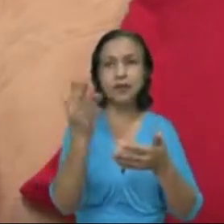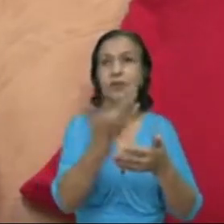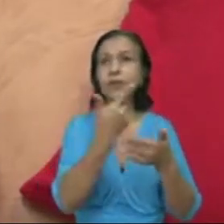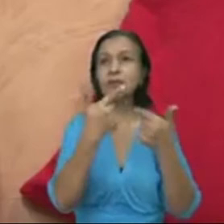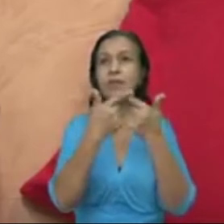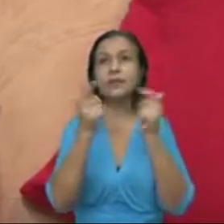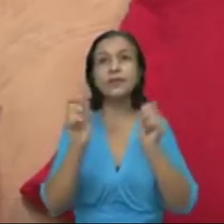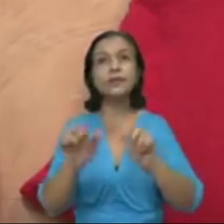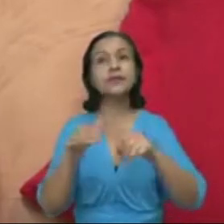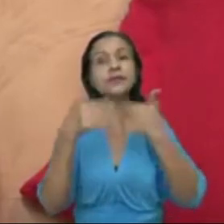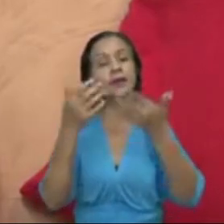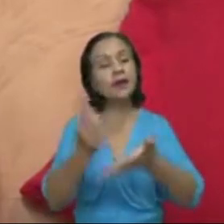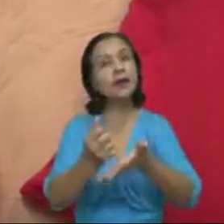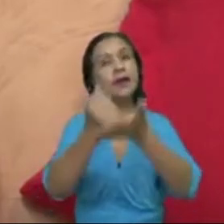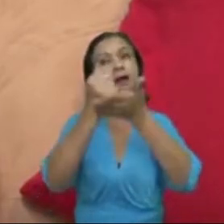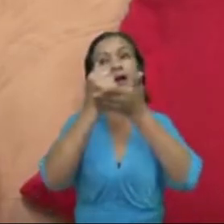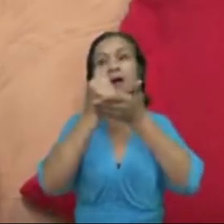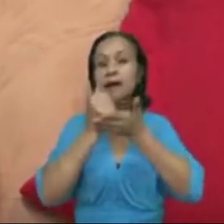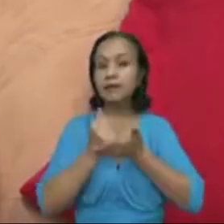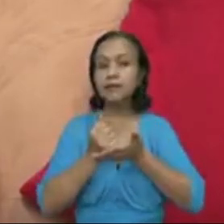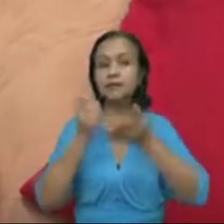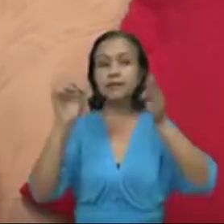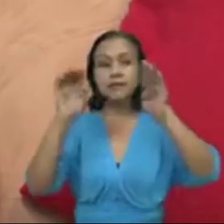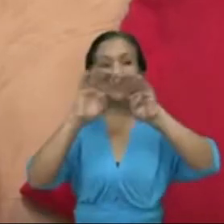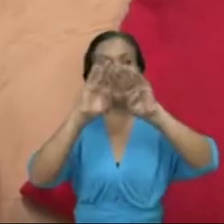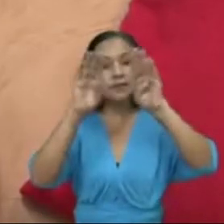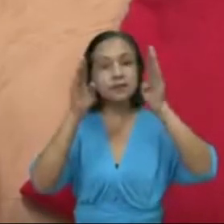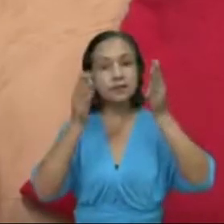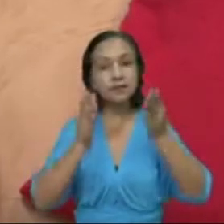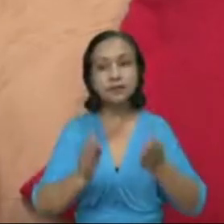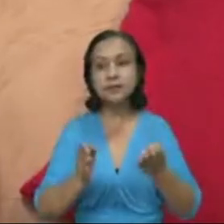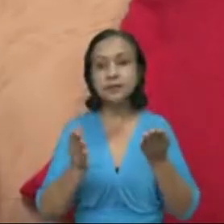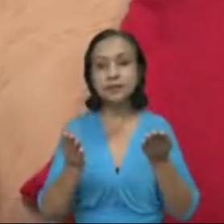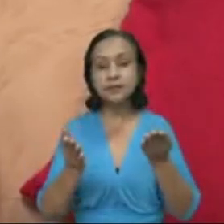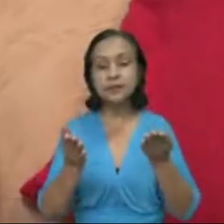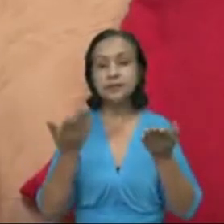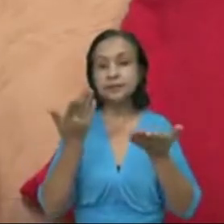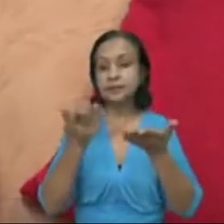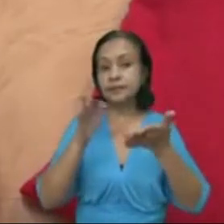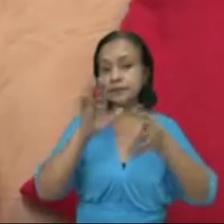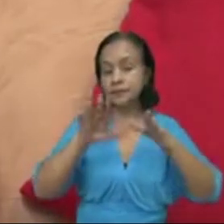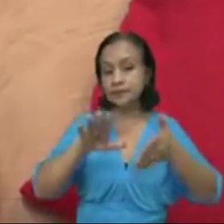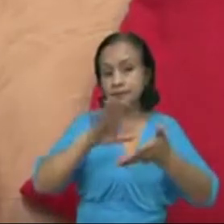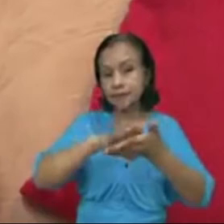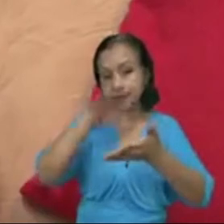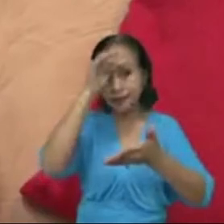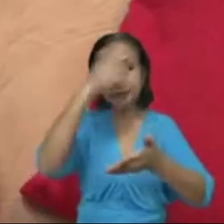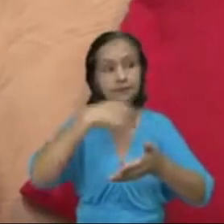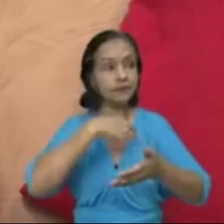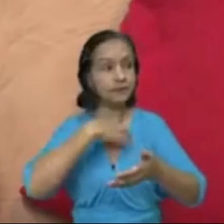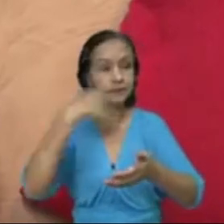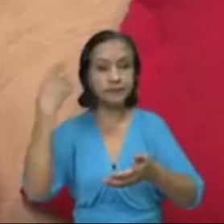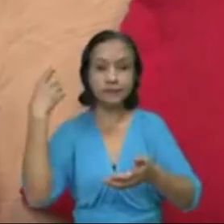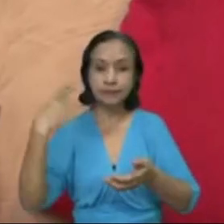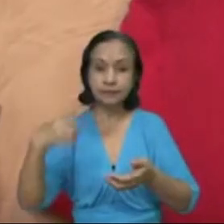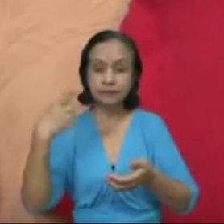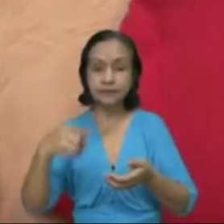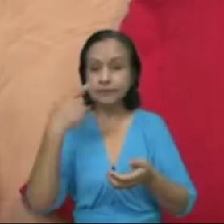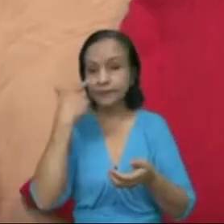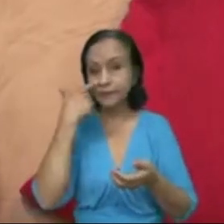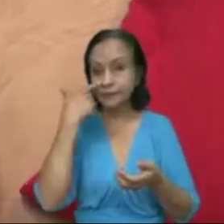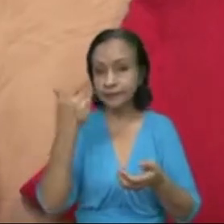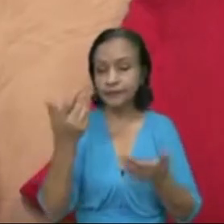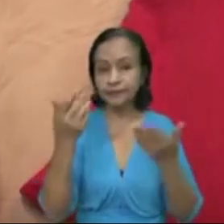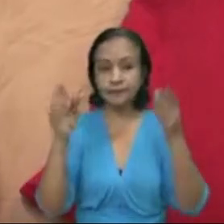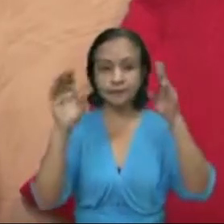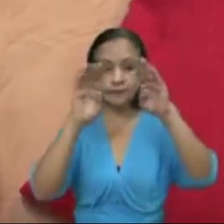y que permite que las mujeres, desde la apropiación de nuestros derechos, desde el reconocimiento de